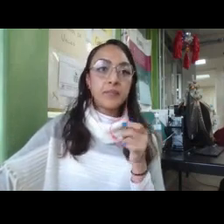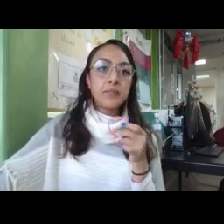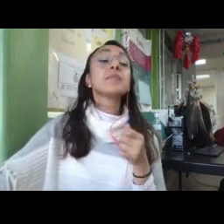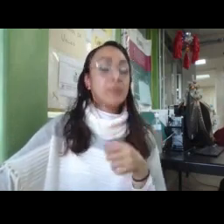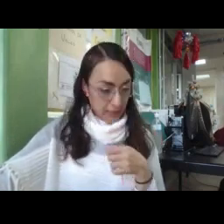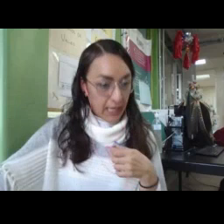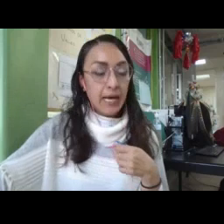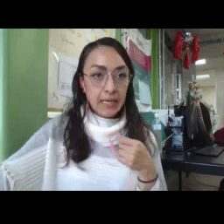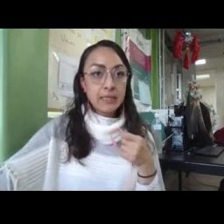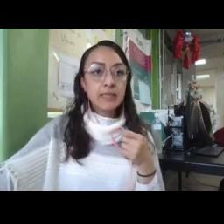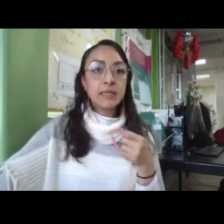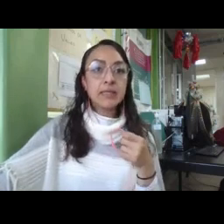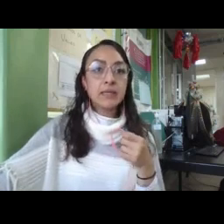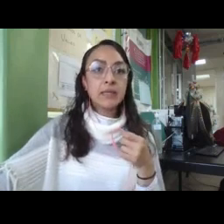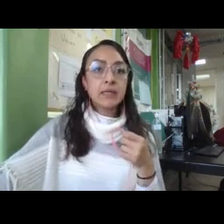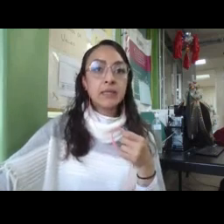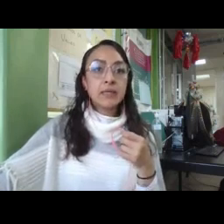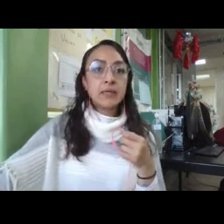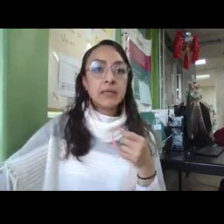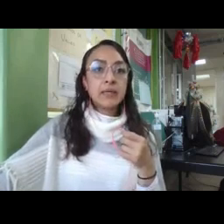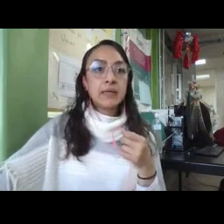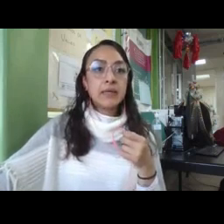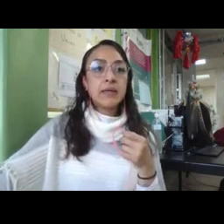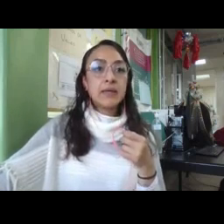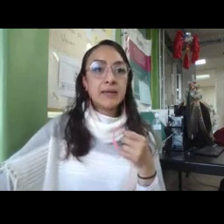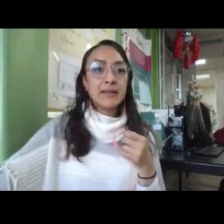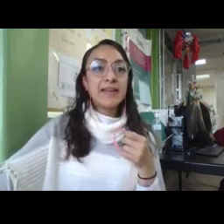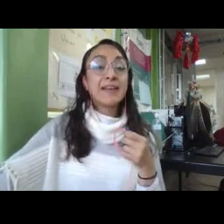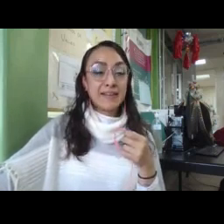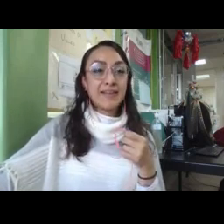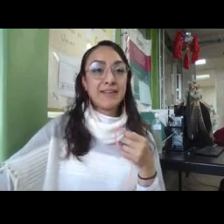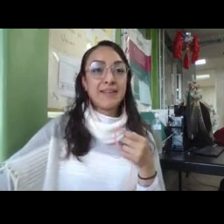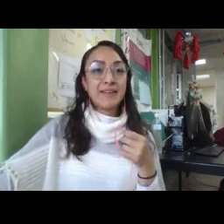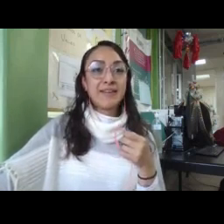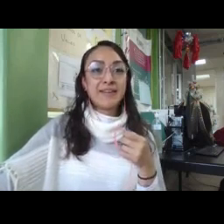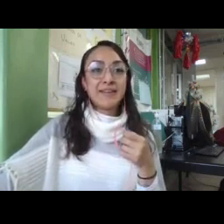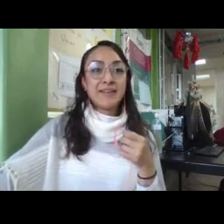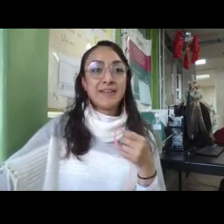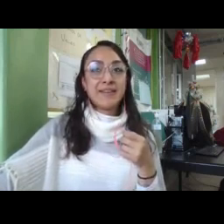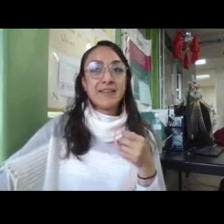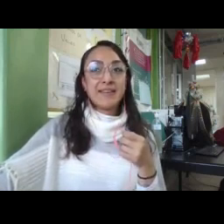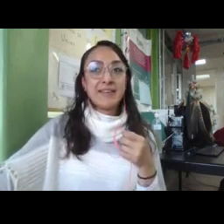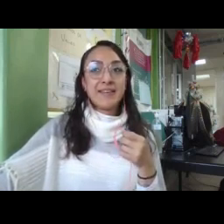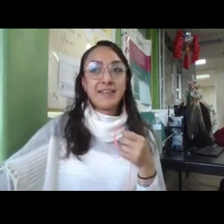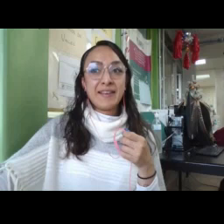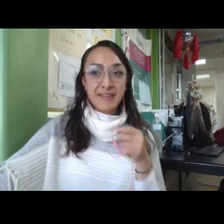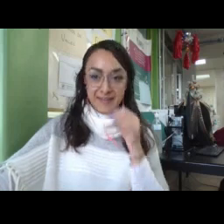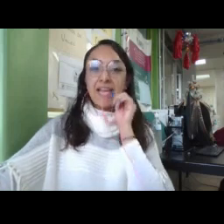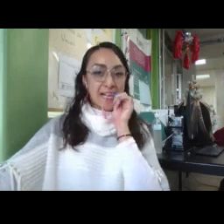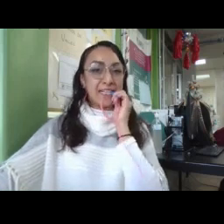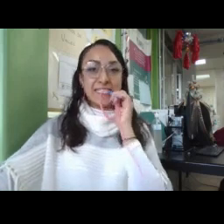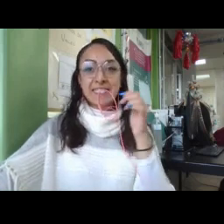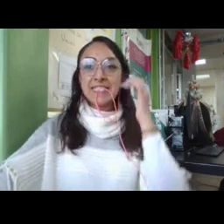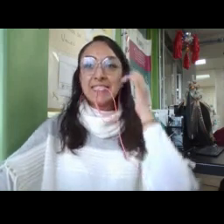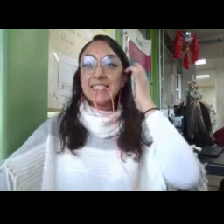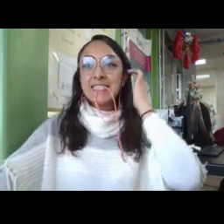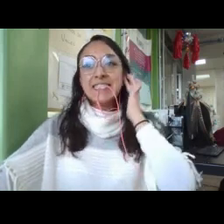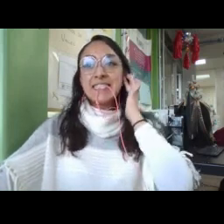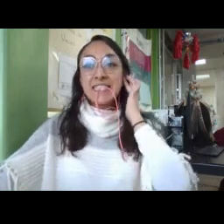Artículo, Ajá, Verbo, sujeto, verbo, sustantivo, verbo,